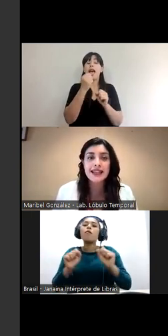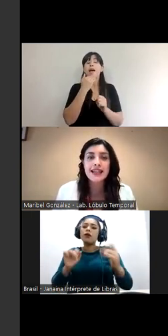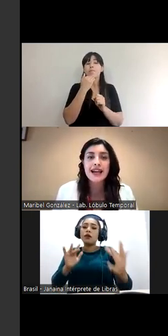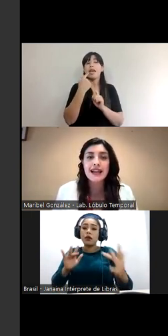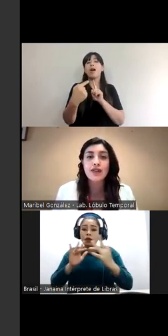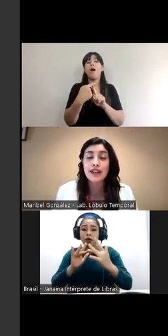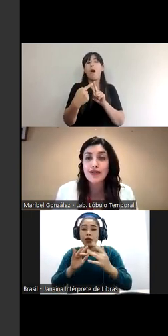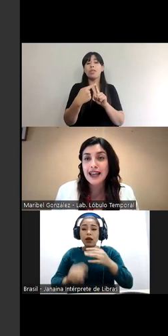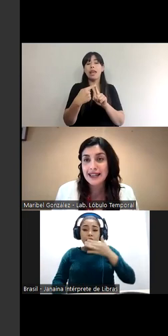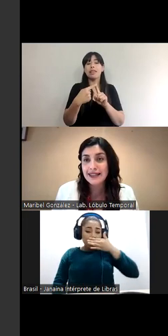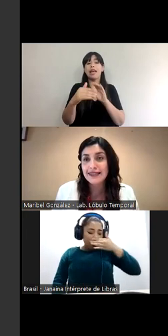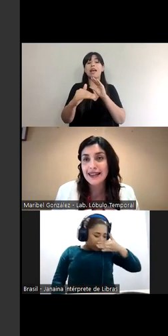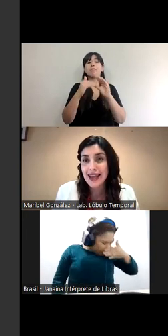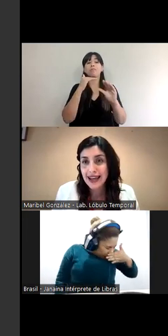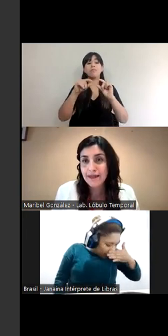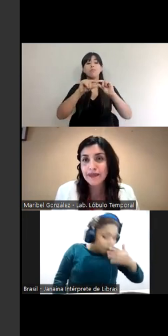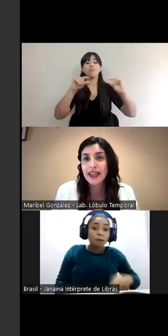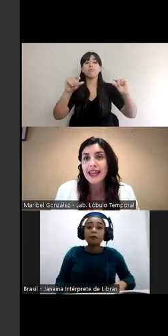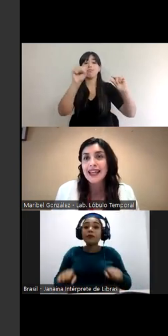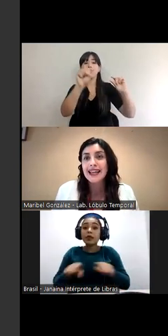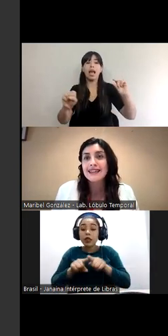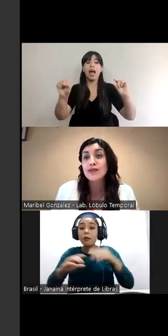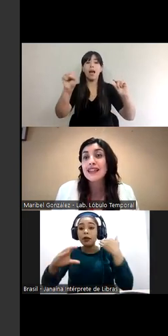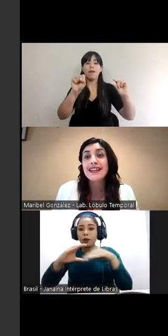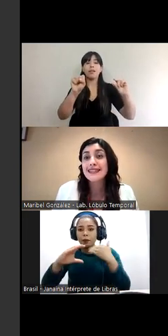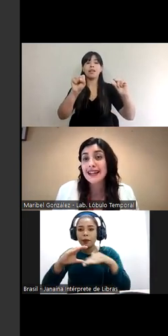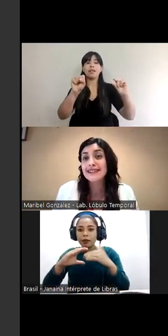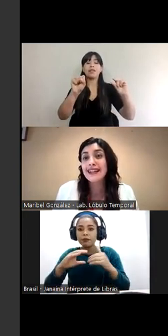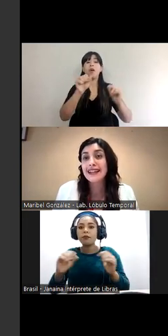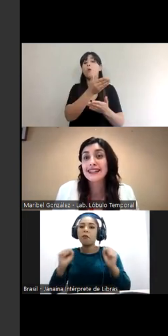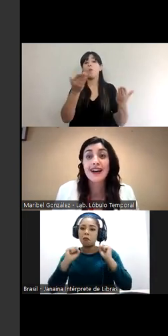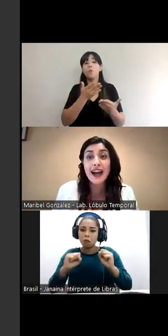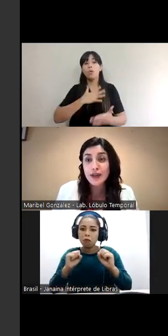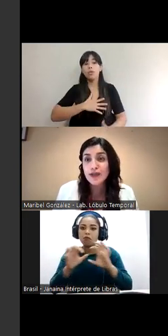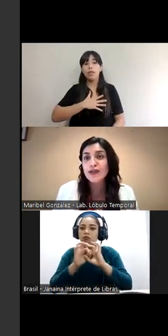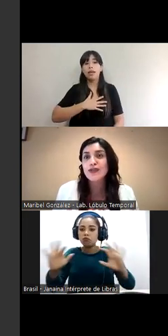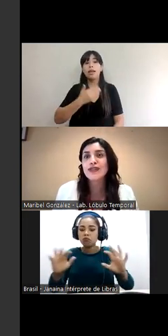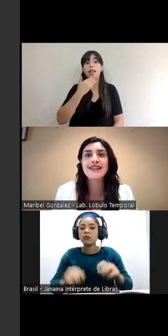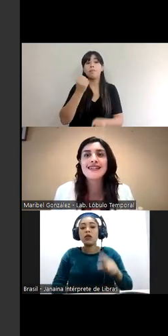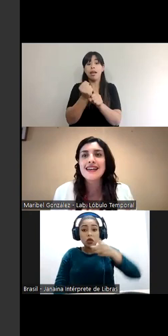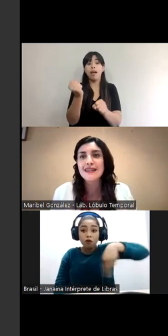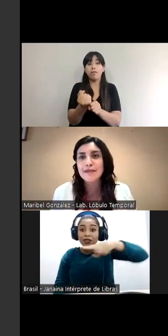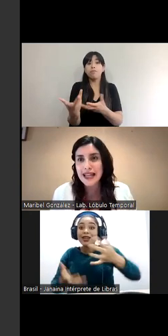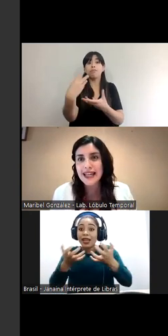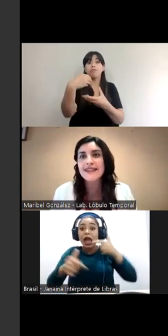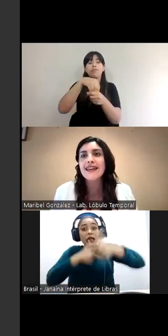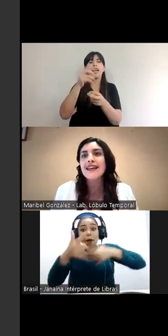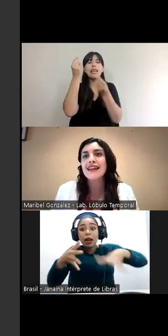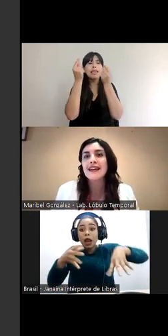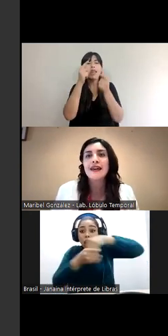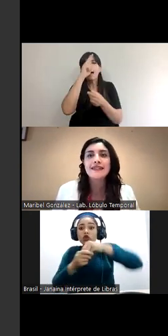directamente al correo que ahí se señala. Si ustedes quisieran trabajar con nosotros, si tienen ideas